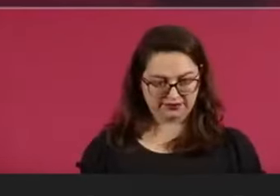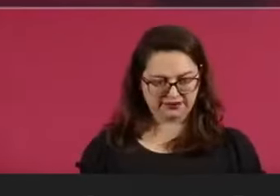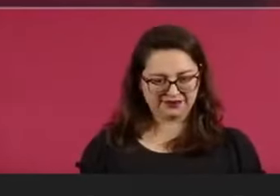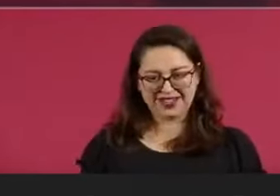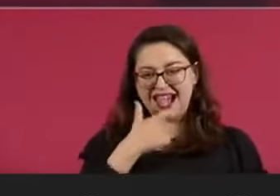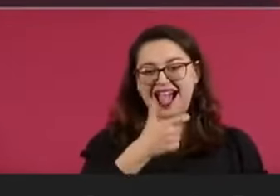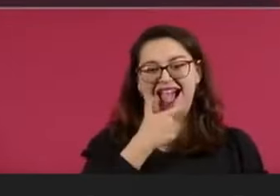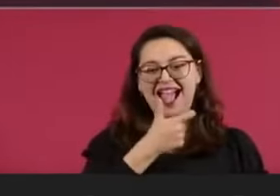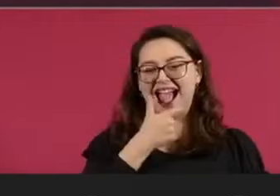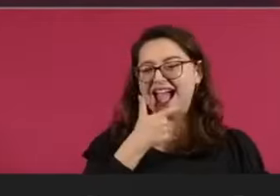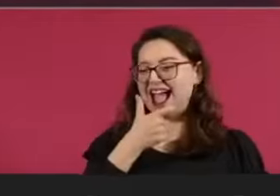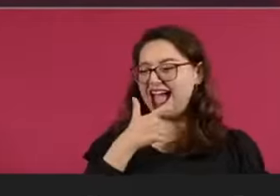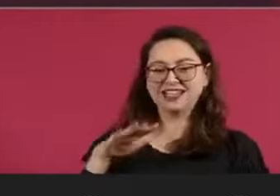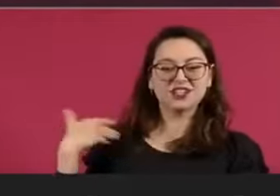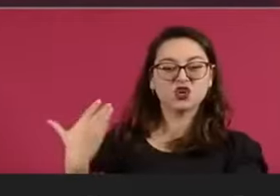y se reían todos.